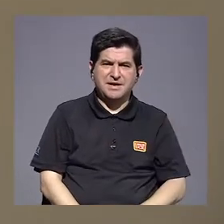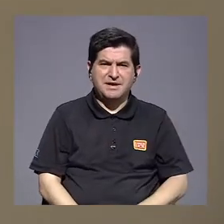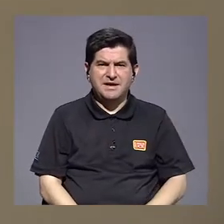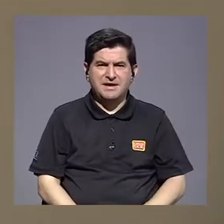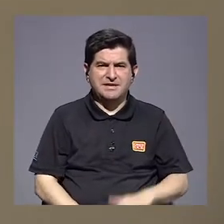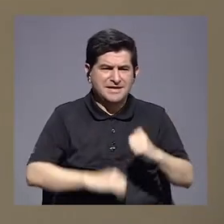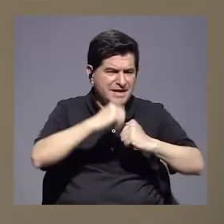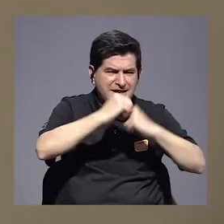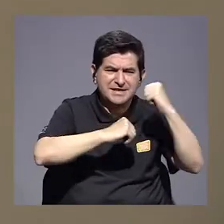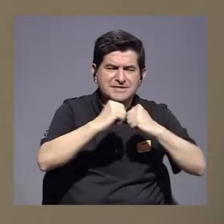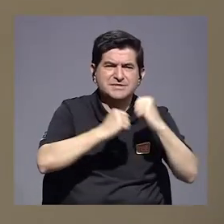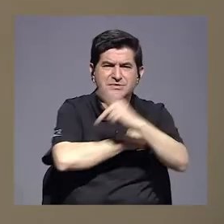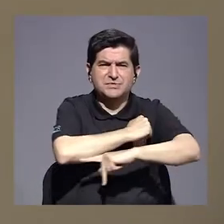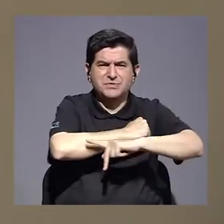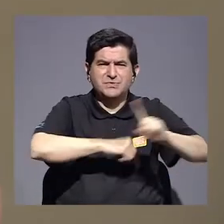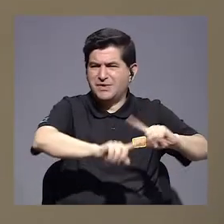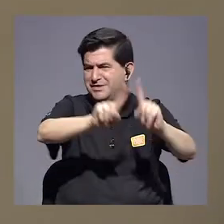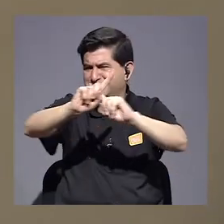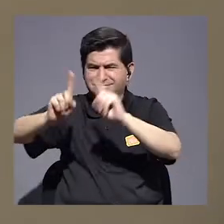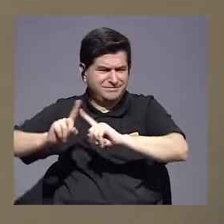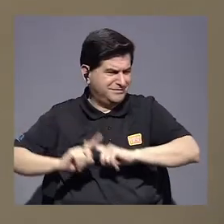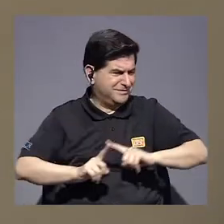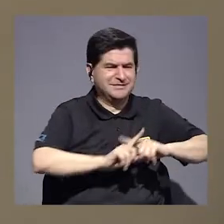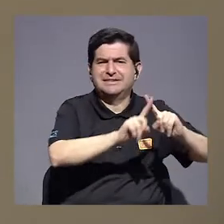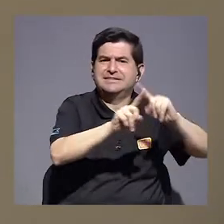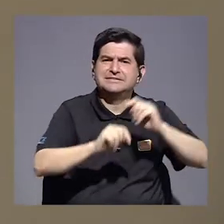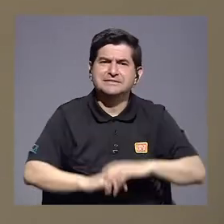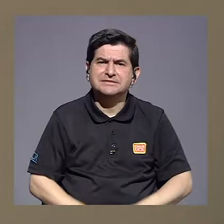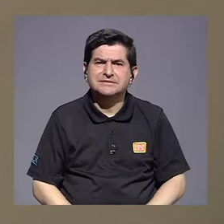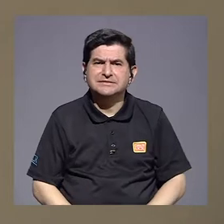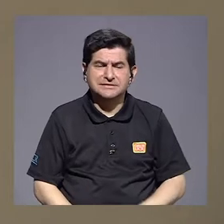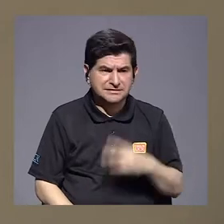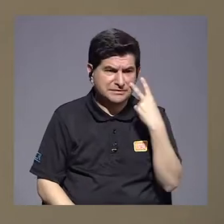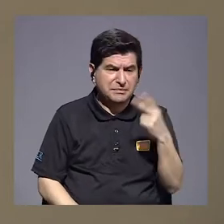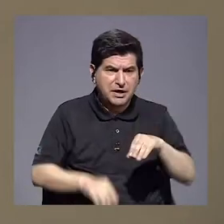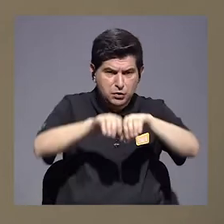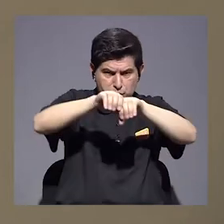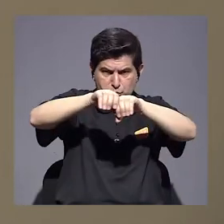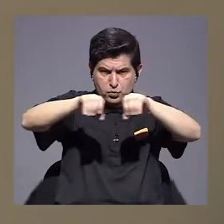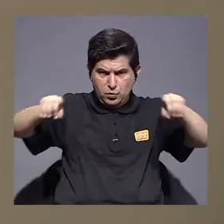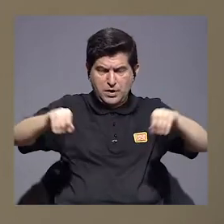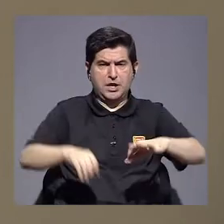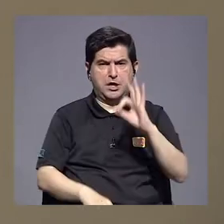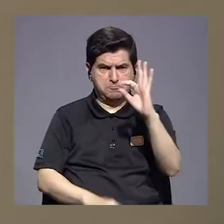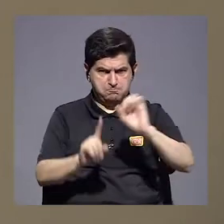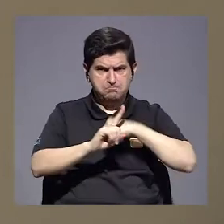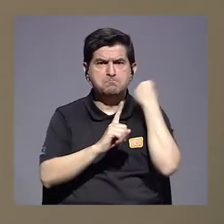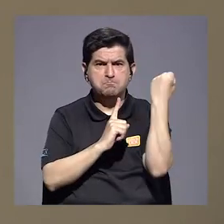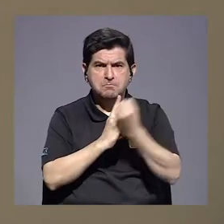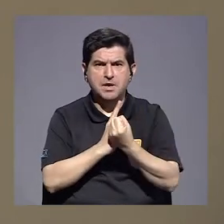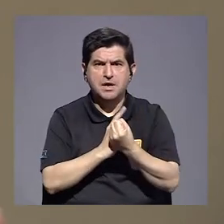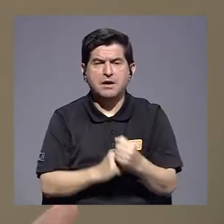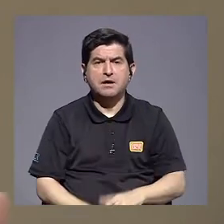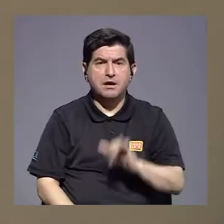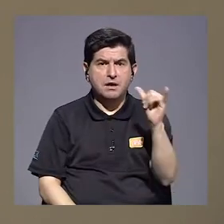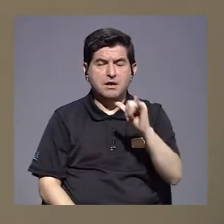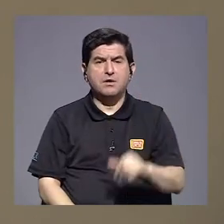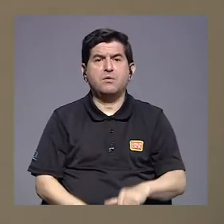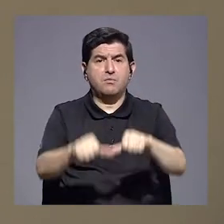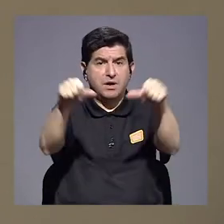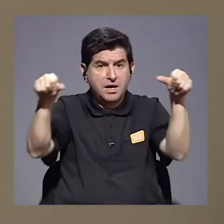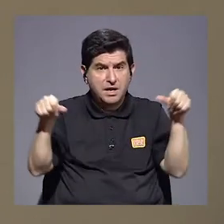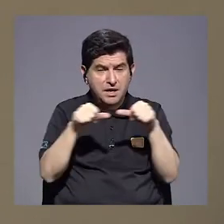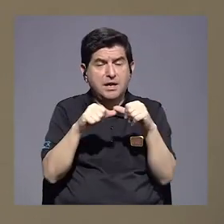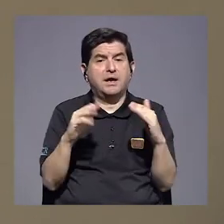infraestructuras en todo el país son muy diferentes, y de repente el poder ver cañerías en muy buenas condiciones pasa por también las zonas en